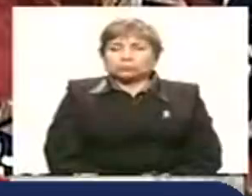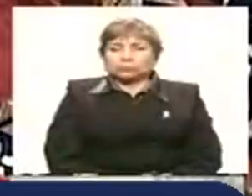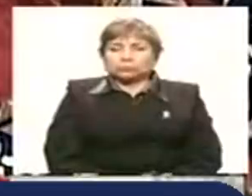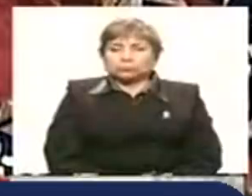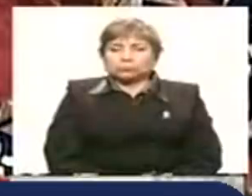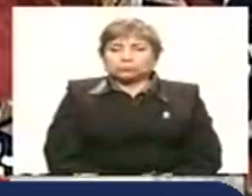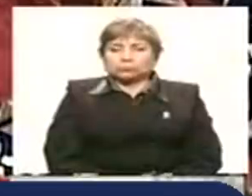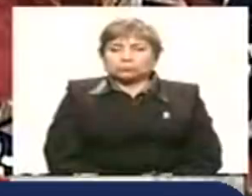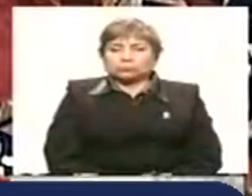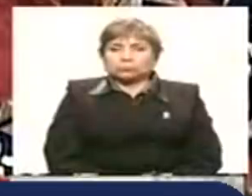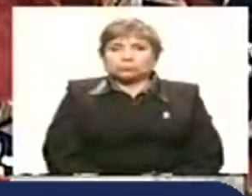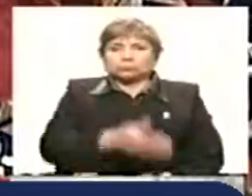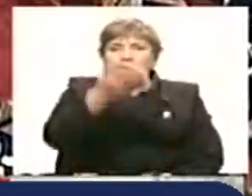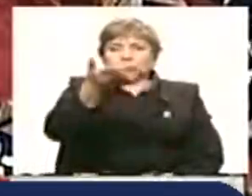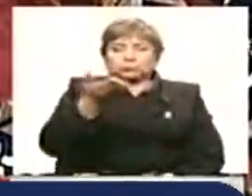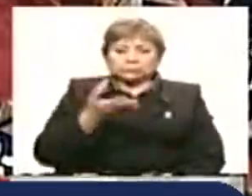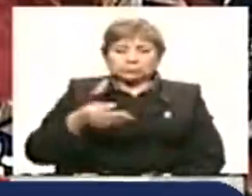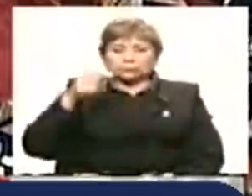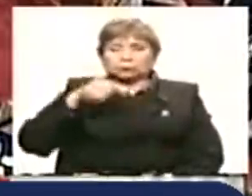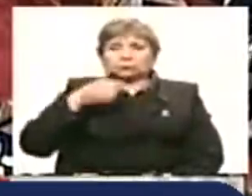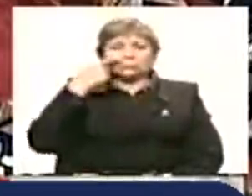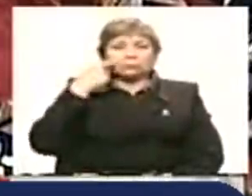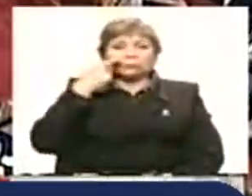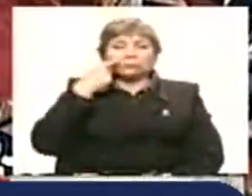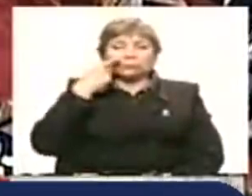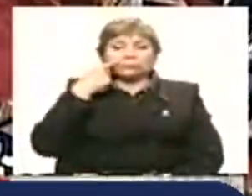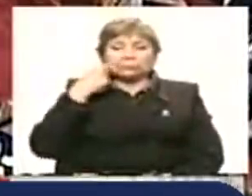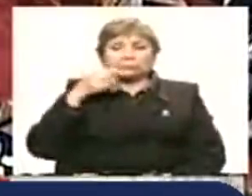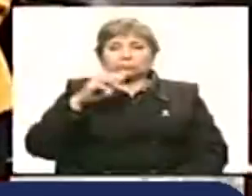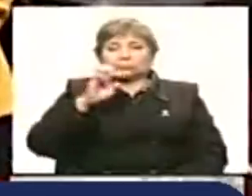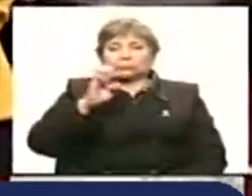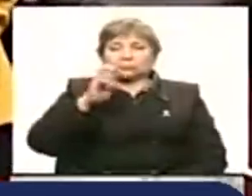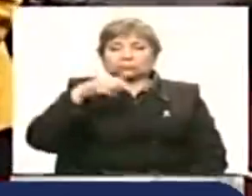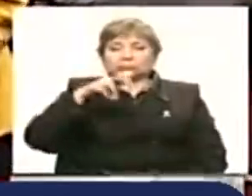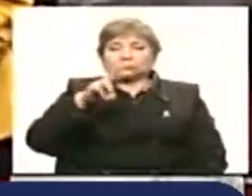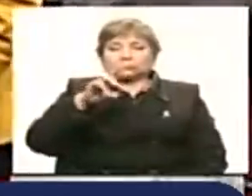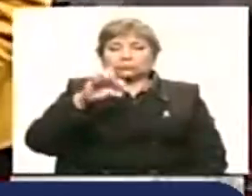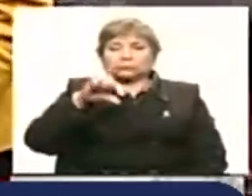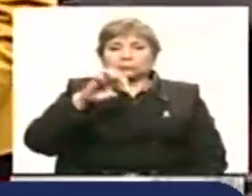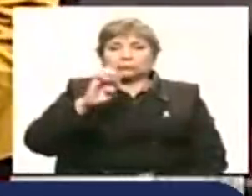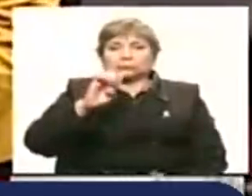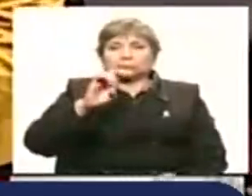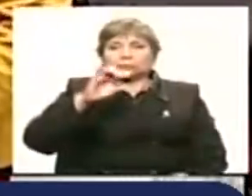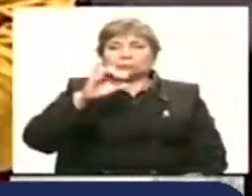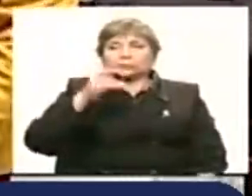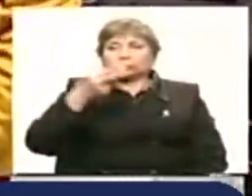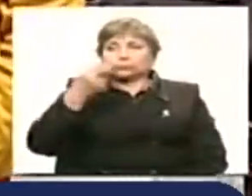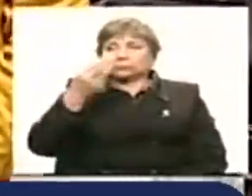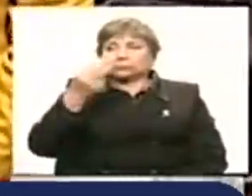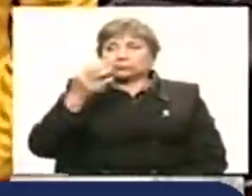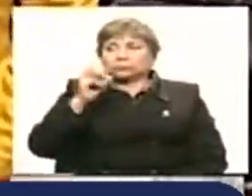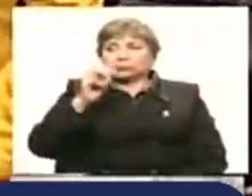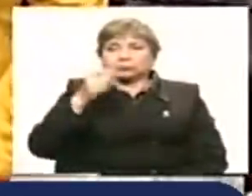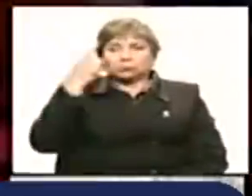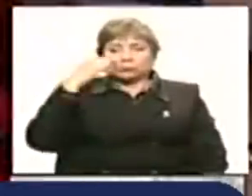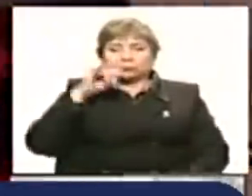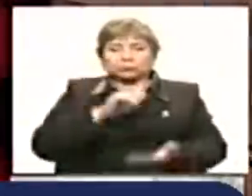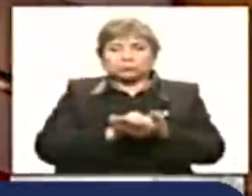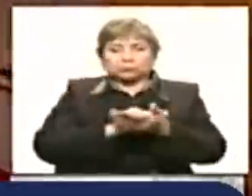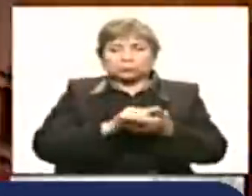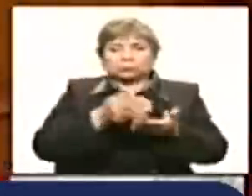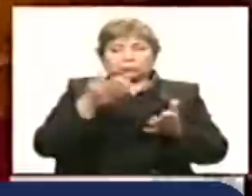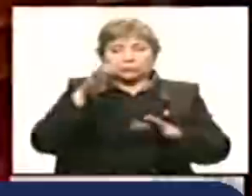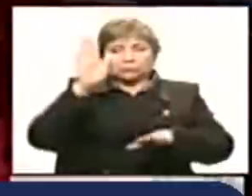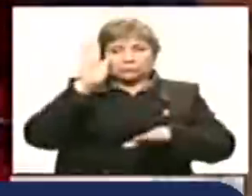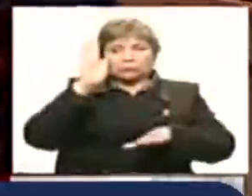mesa directiva del periodo anual de sesiones 2021 al 2022. Se invita ahora a Enrique Juan Pujada,